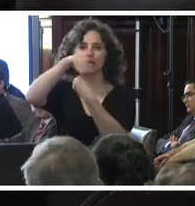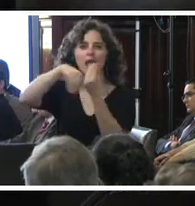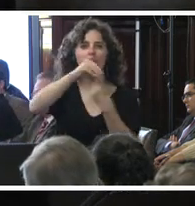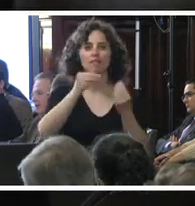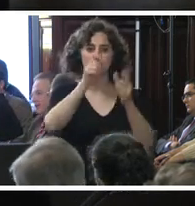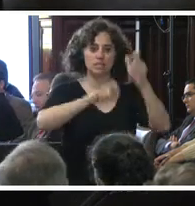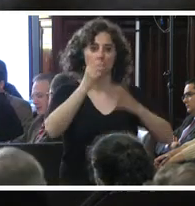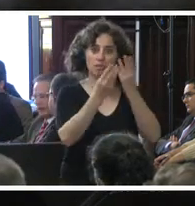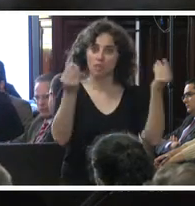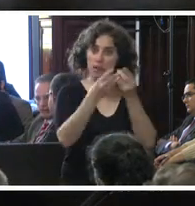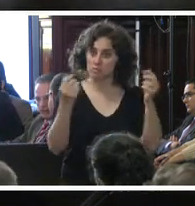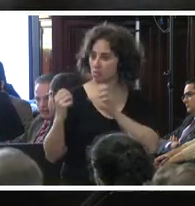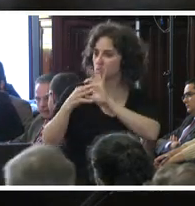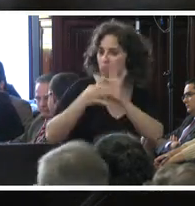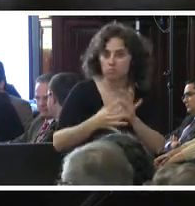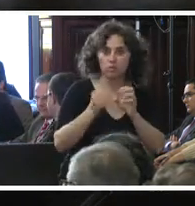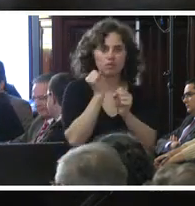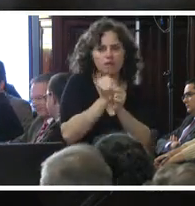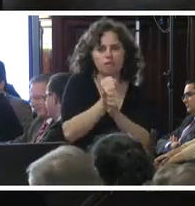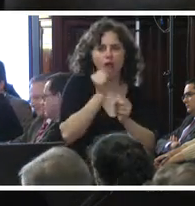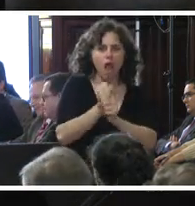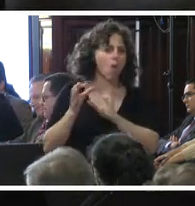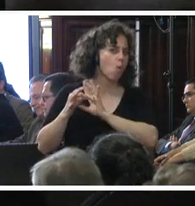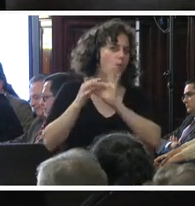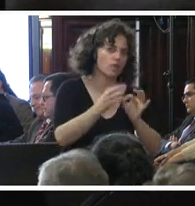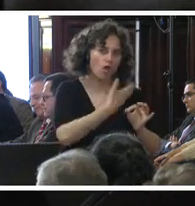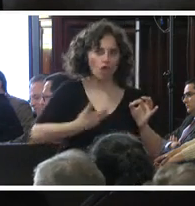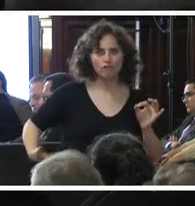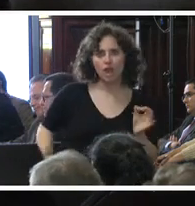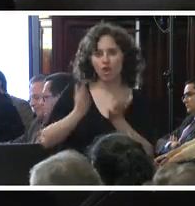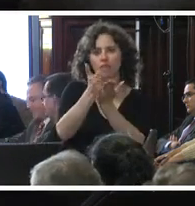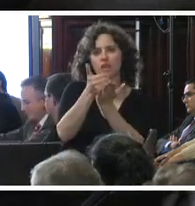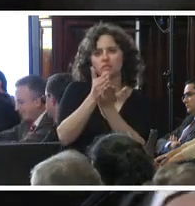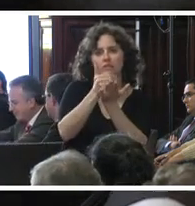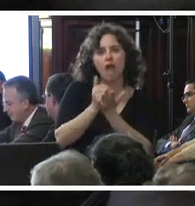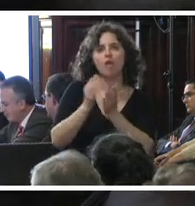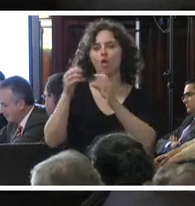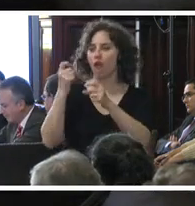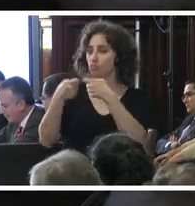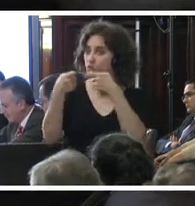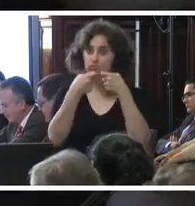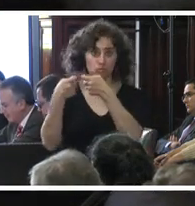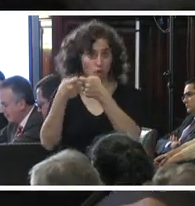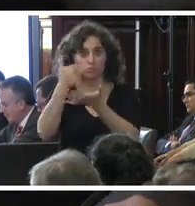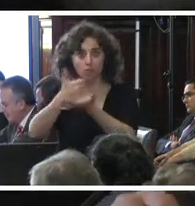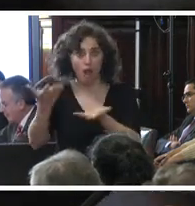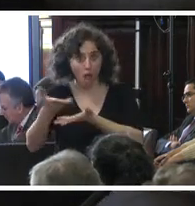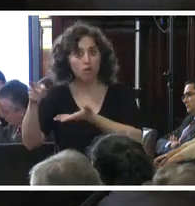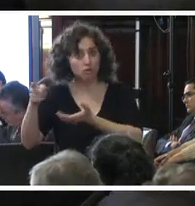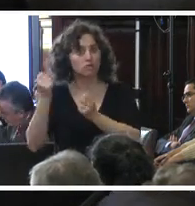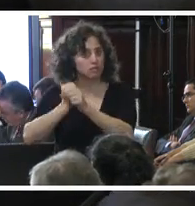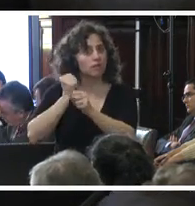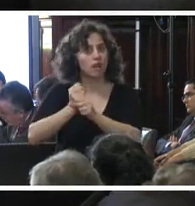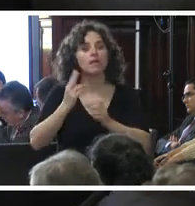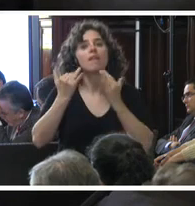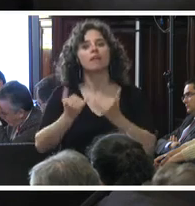personas desaparecidas y hemos trabajado de la mano el gobierno del estado con las asociaciones aquí presentes. Tenemos un